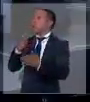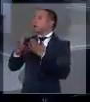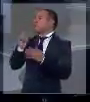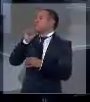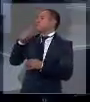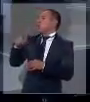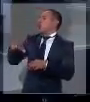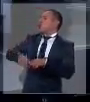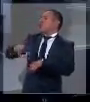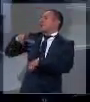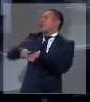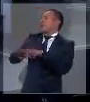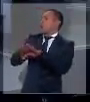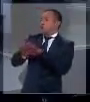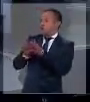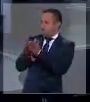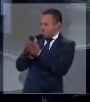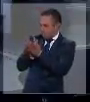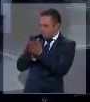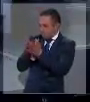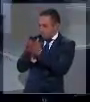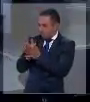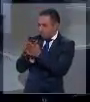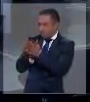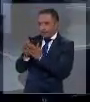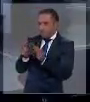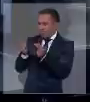¿cómo propondría y por usted eso hay que hacer lo mismo que hacemos en el IMSS